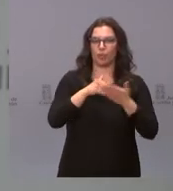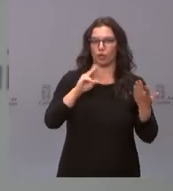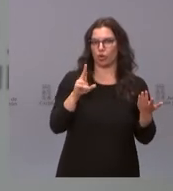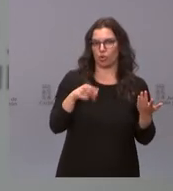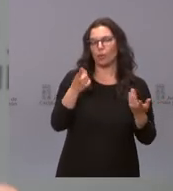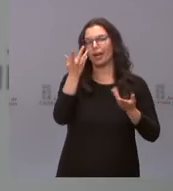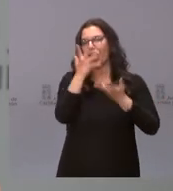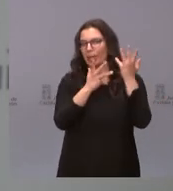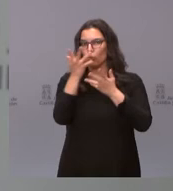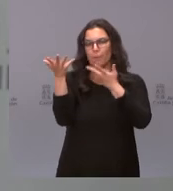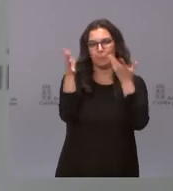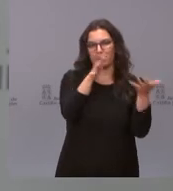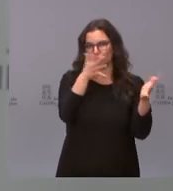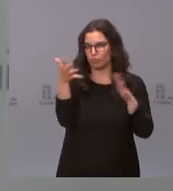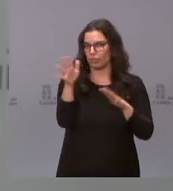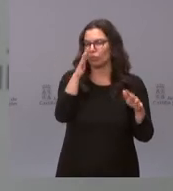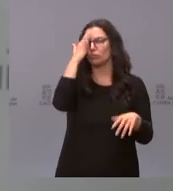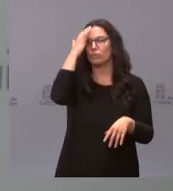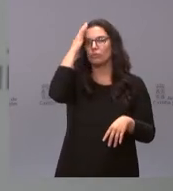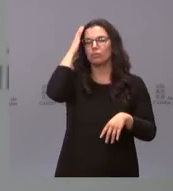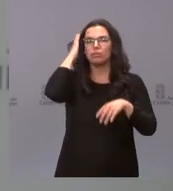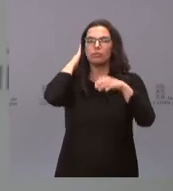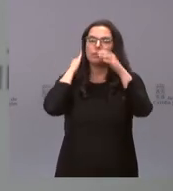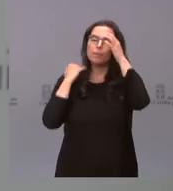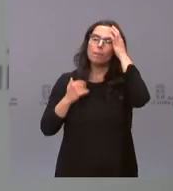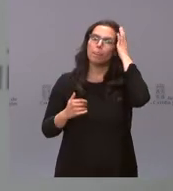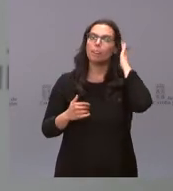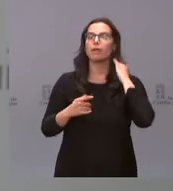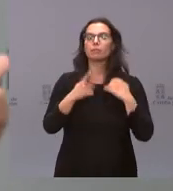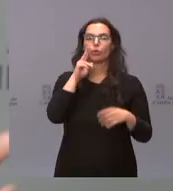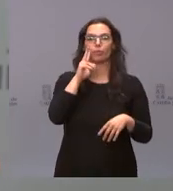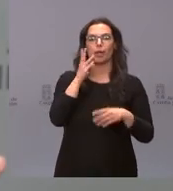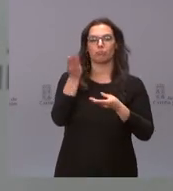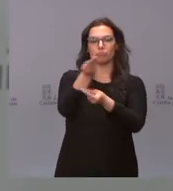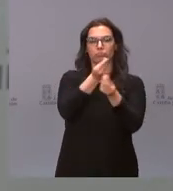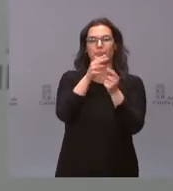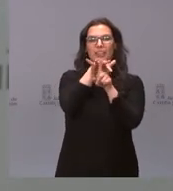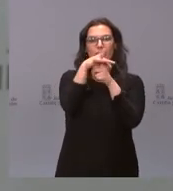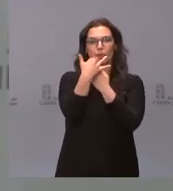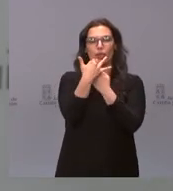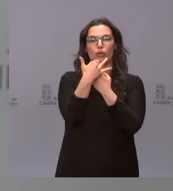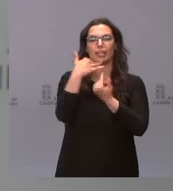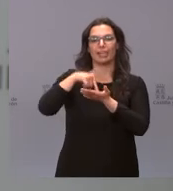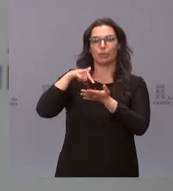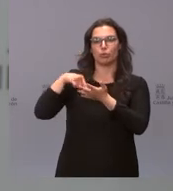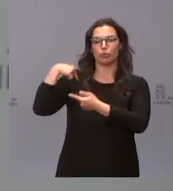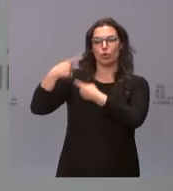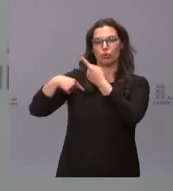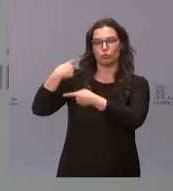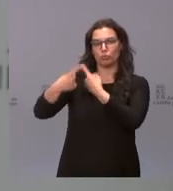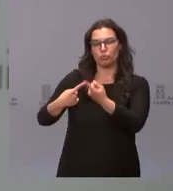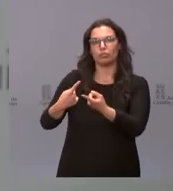en función de las bueno la situación que se produzca de impuestos sucesiones y donaciones